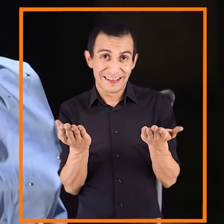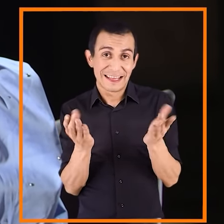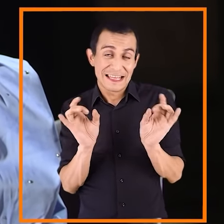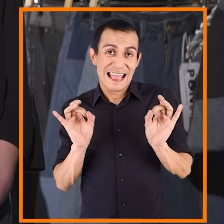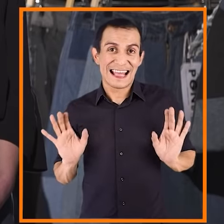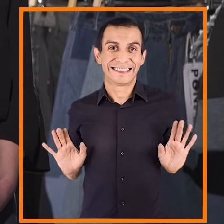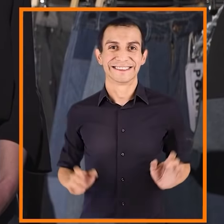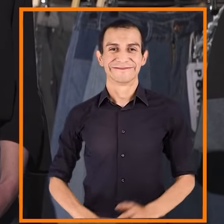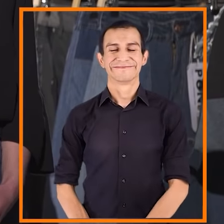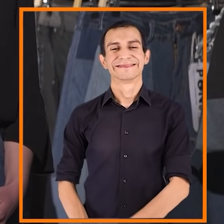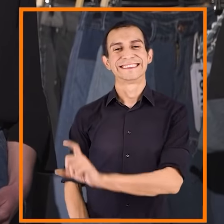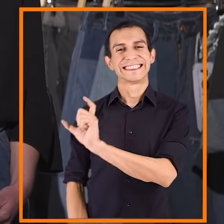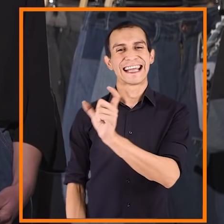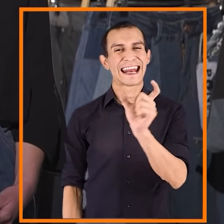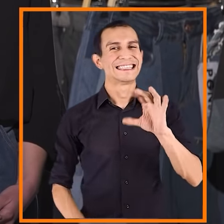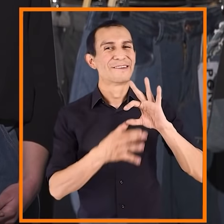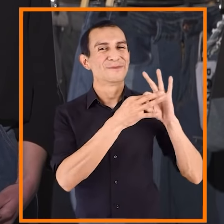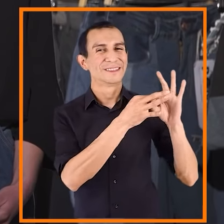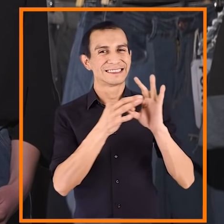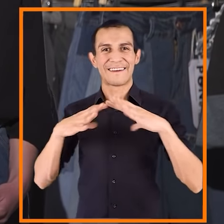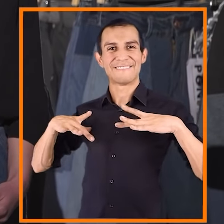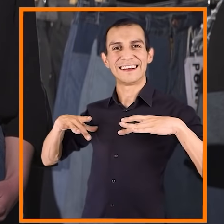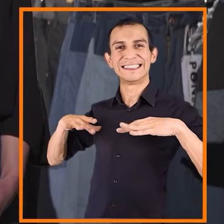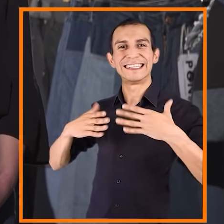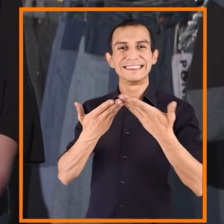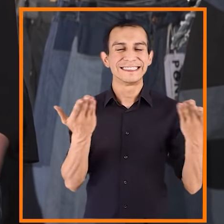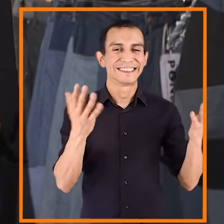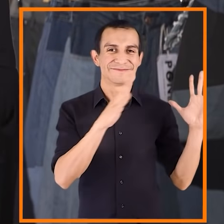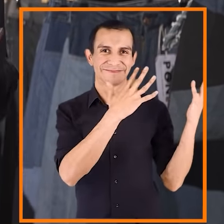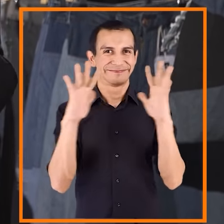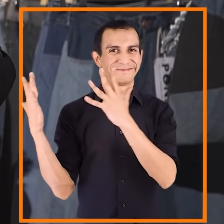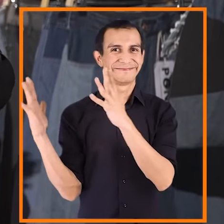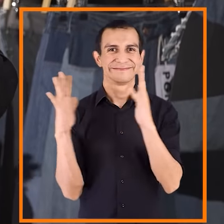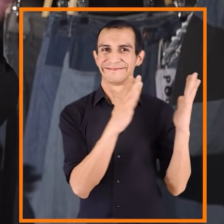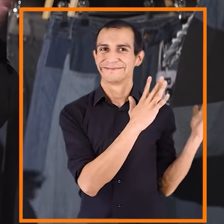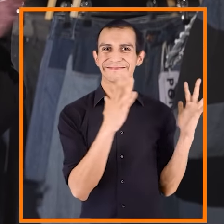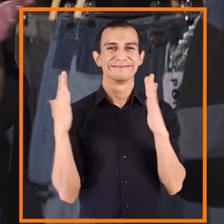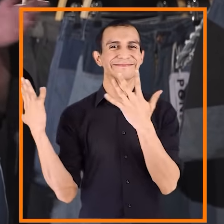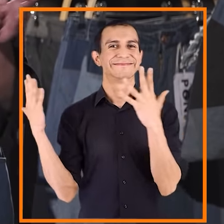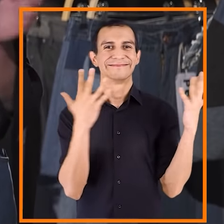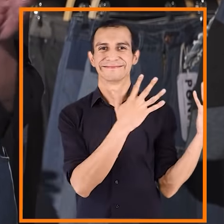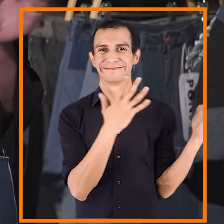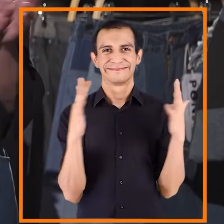y eso. Gracias. Muchas gracias. Felicitaciones, chicos. Muchas